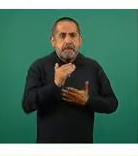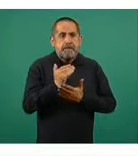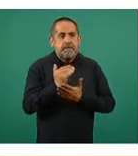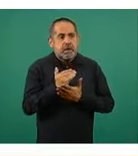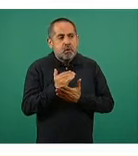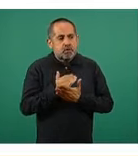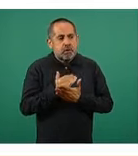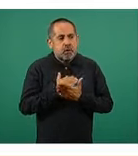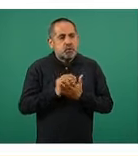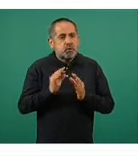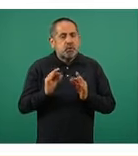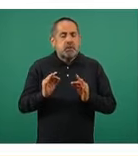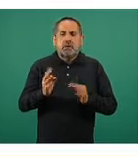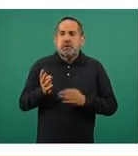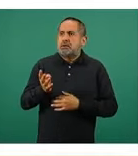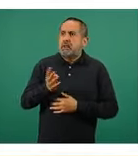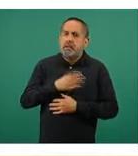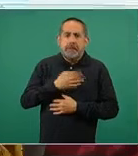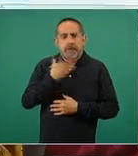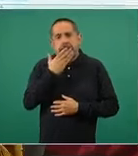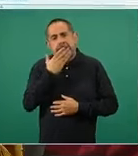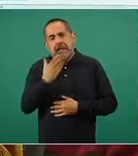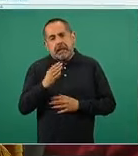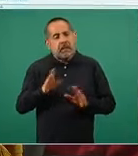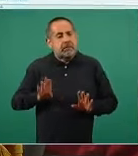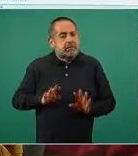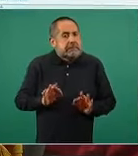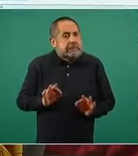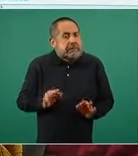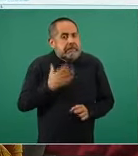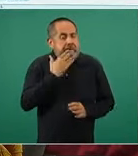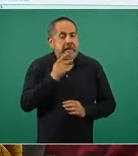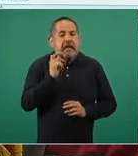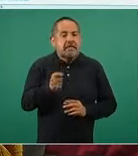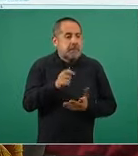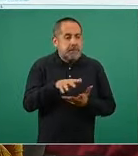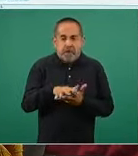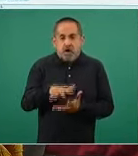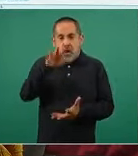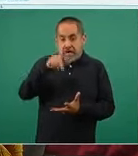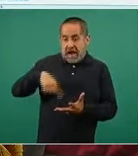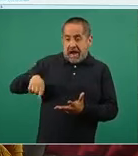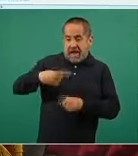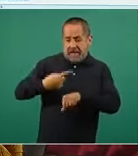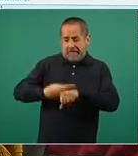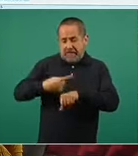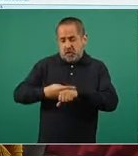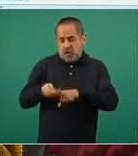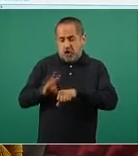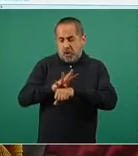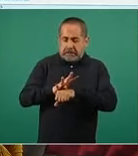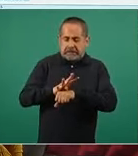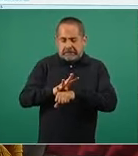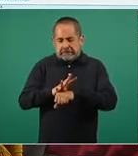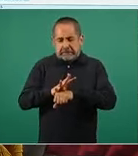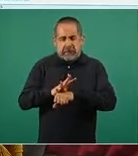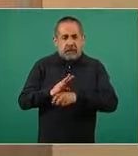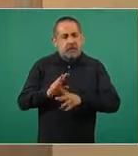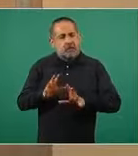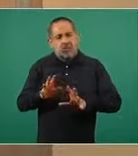ventilación. Y esto es favorable, es beneficioso, porque quiere decir que la mayoría de los pacientes que actualmente tenemos con COVID, pues obviamente